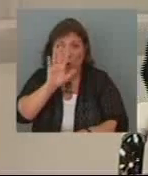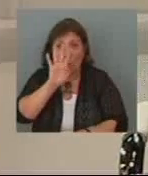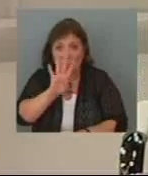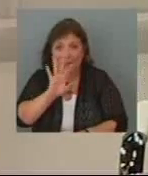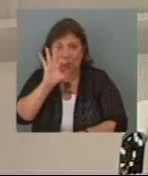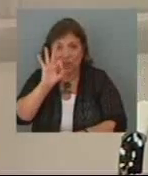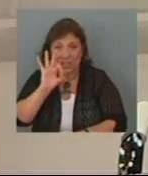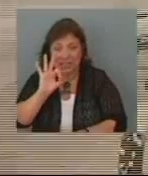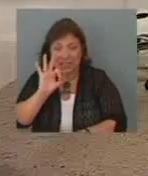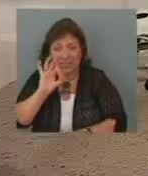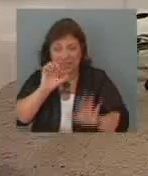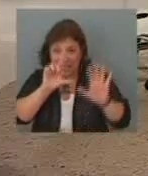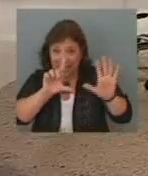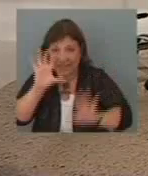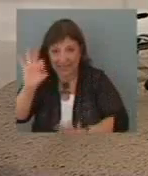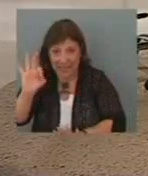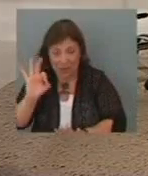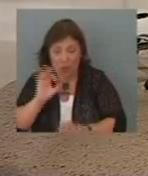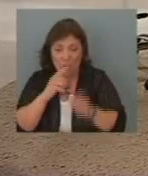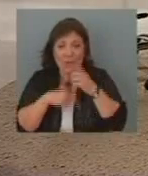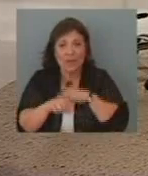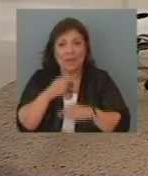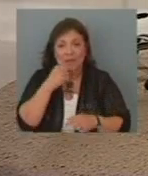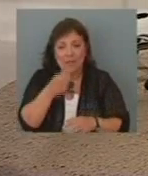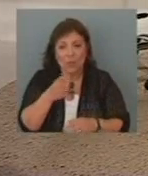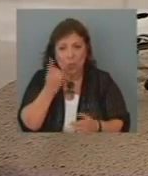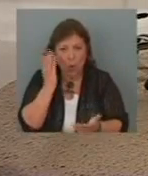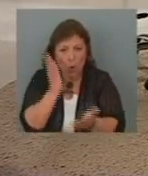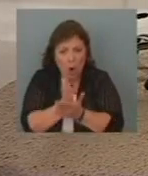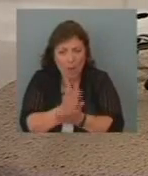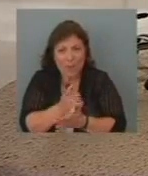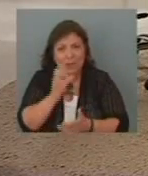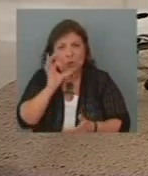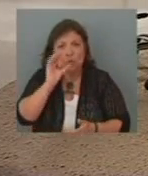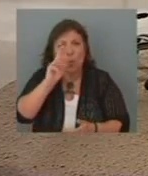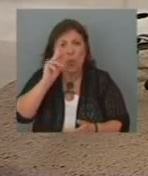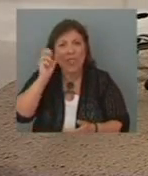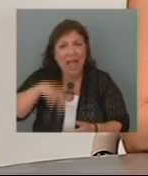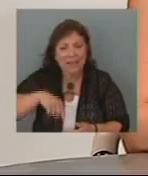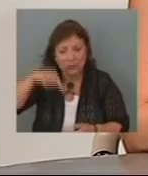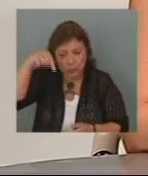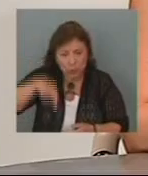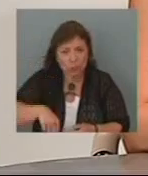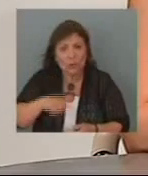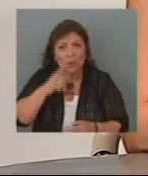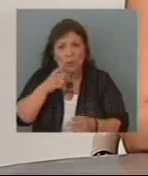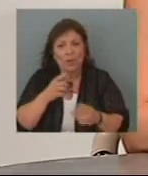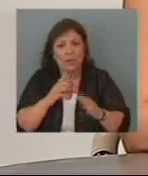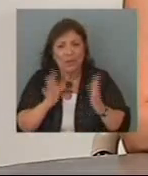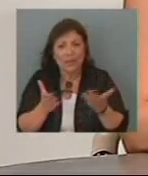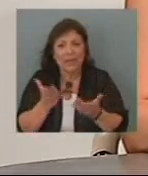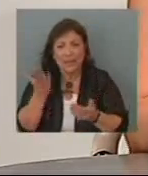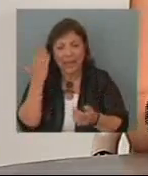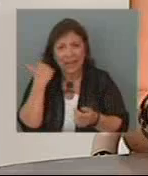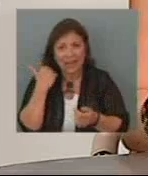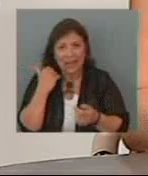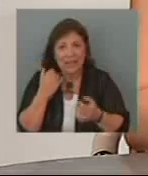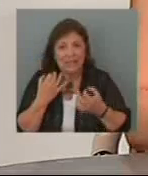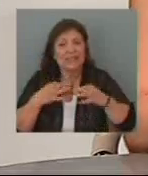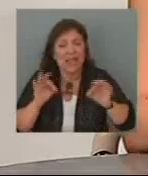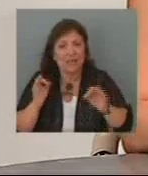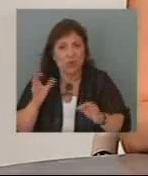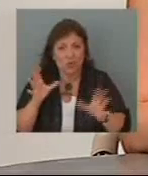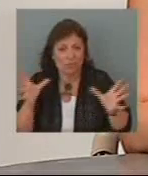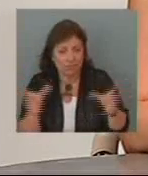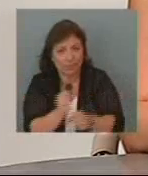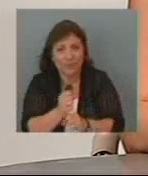complicado, la situación en África también, estamos hablando de un golpe de Estado en Sudán del Sur. Exactamente, fue abortado un golpe de Estado el pasado domingo, pero todavía las